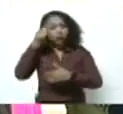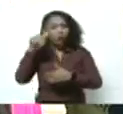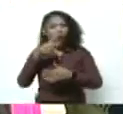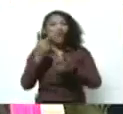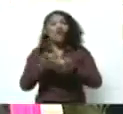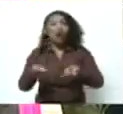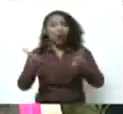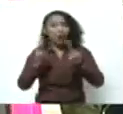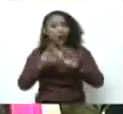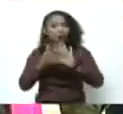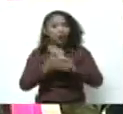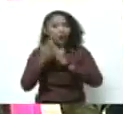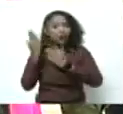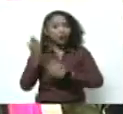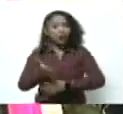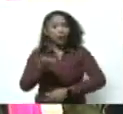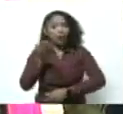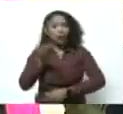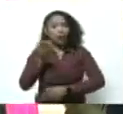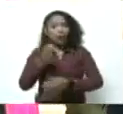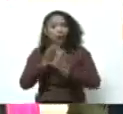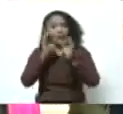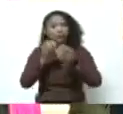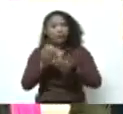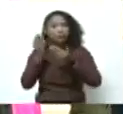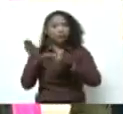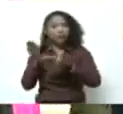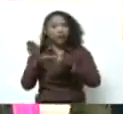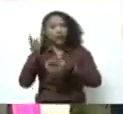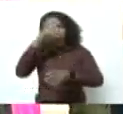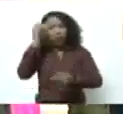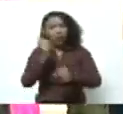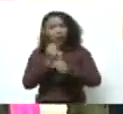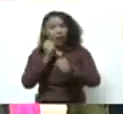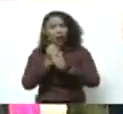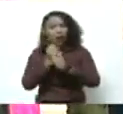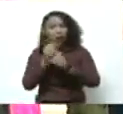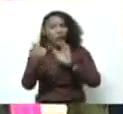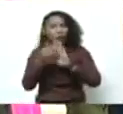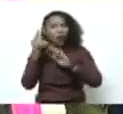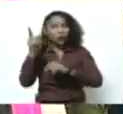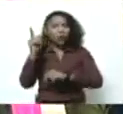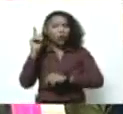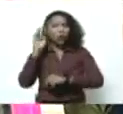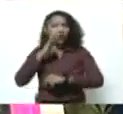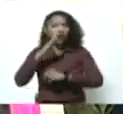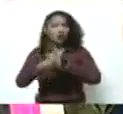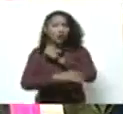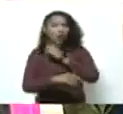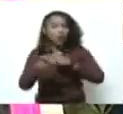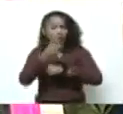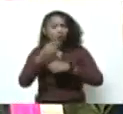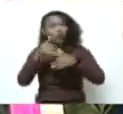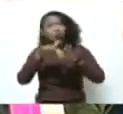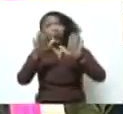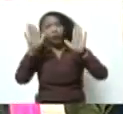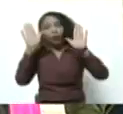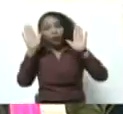valore esta importante donación y el trabajo contra estos delincuentes que buscando